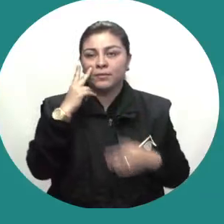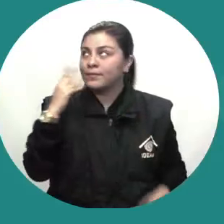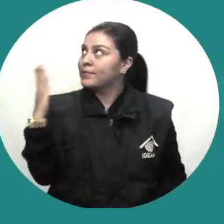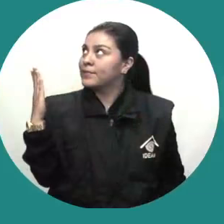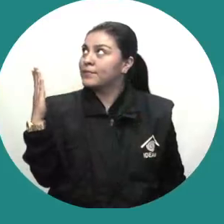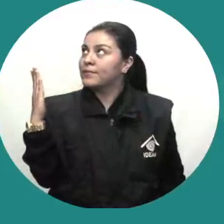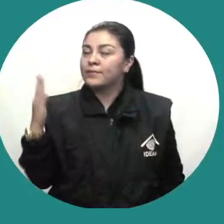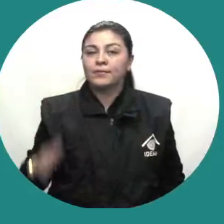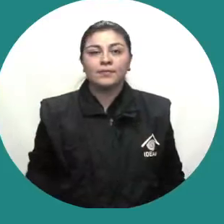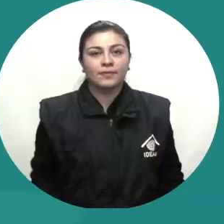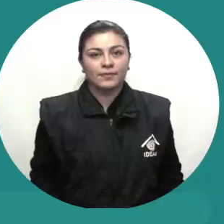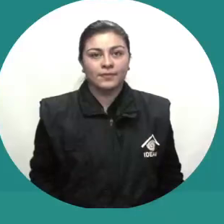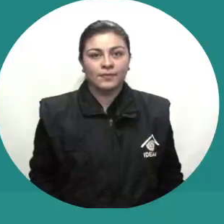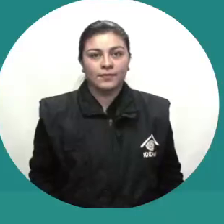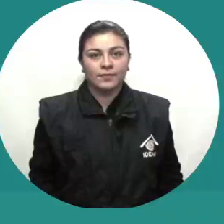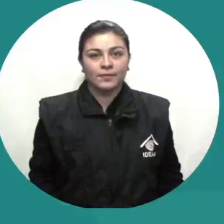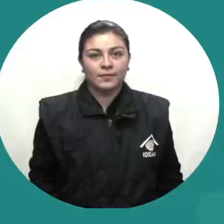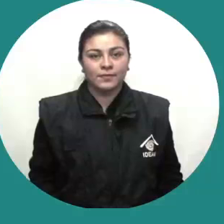sociales.